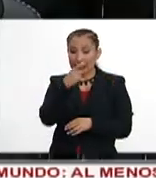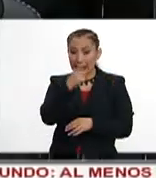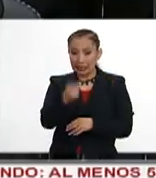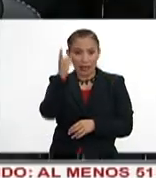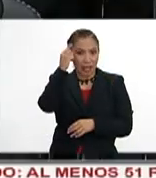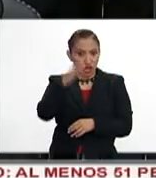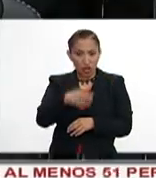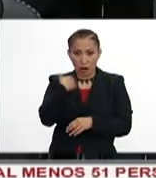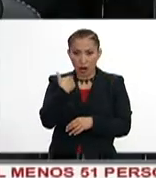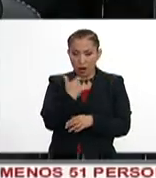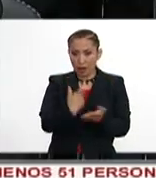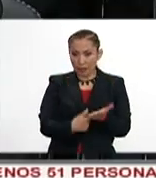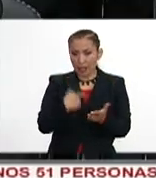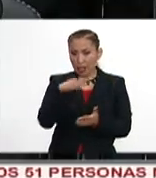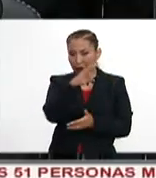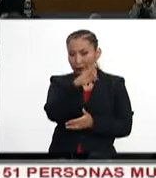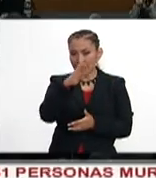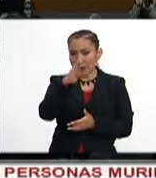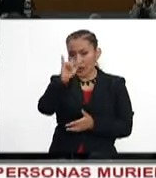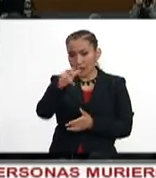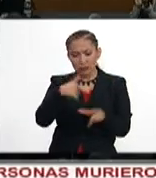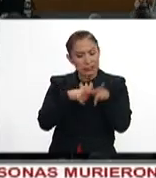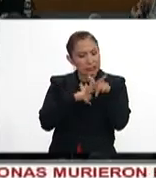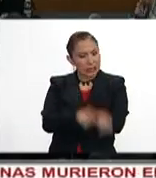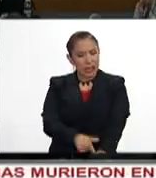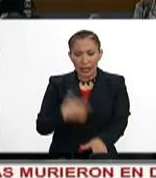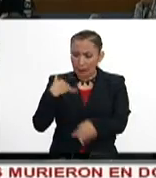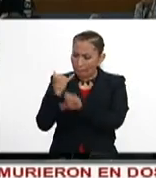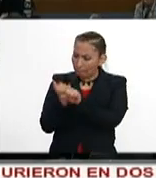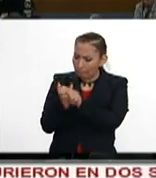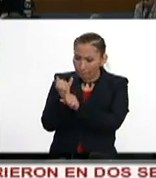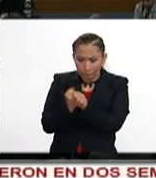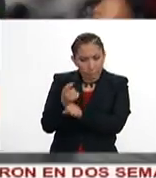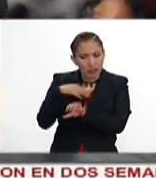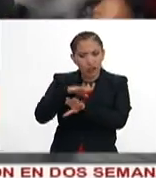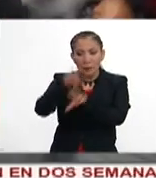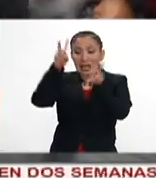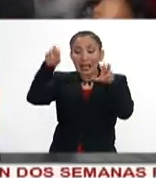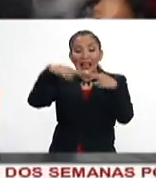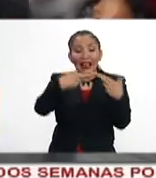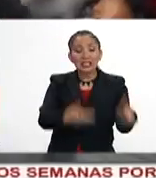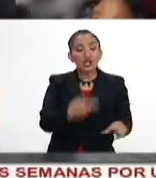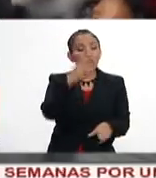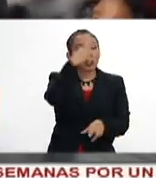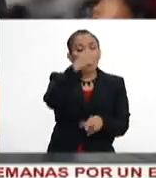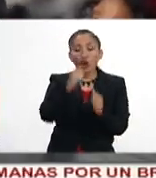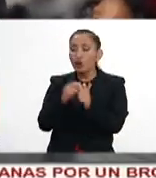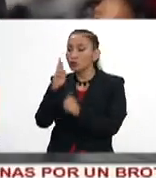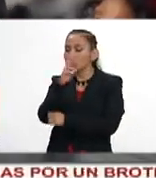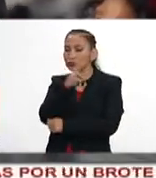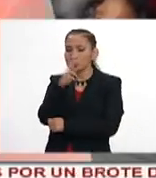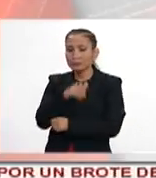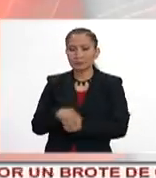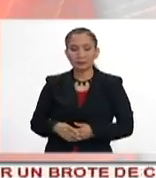Afirma el director interno del FBI que seguirán con las investigaciones sobre los lazos de Donald Trump con Rusia.